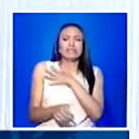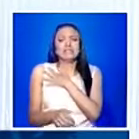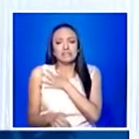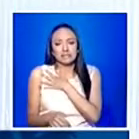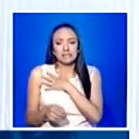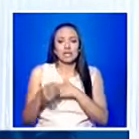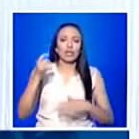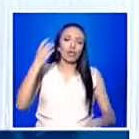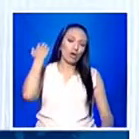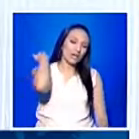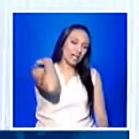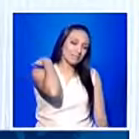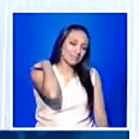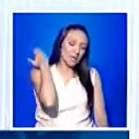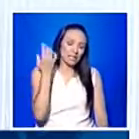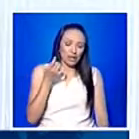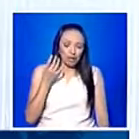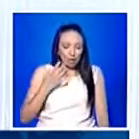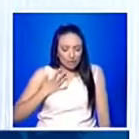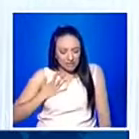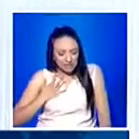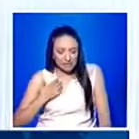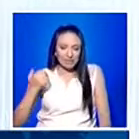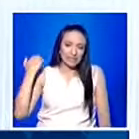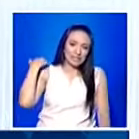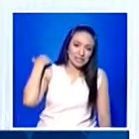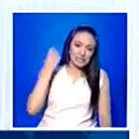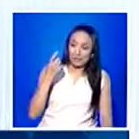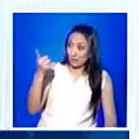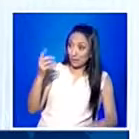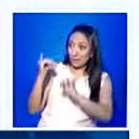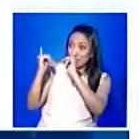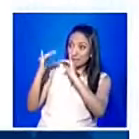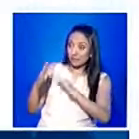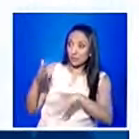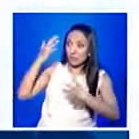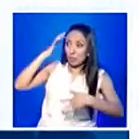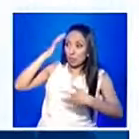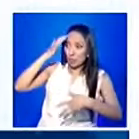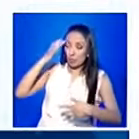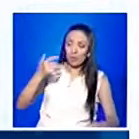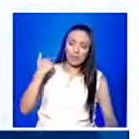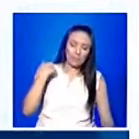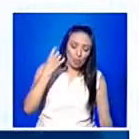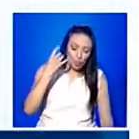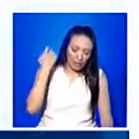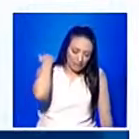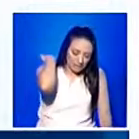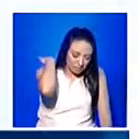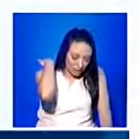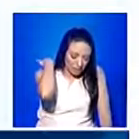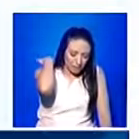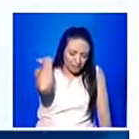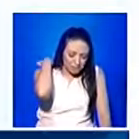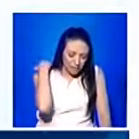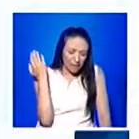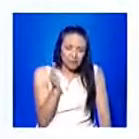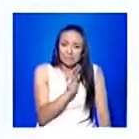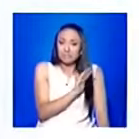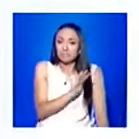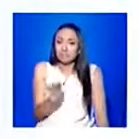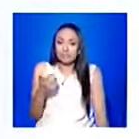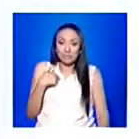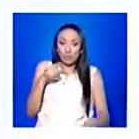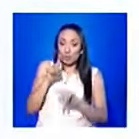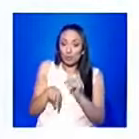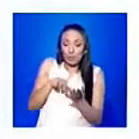en la espalda que yo no podía ni caminar, que ahí está el profe, que lo tenía hasta preocupado. Pero créanmelo que fue un dolor horrible, yo no podía